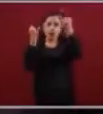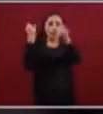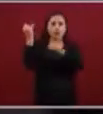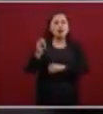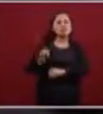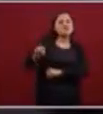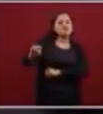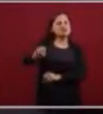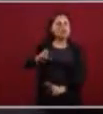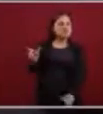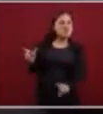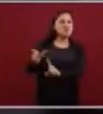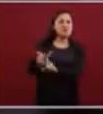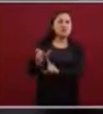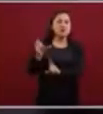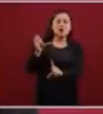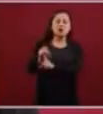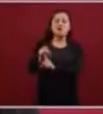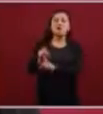Por la fácil,